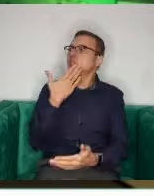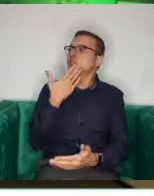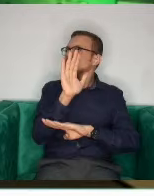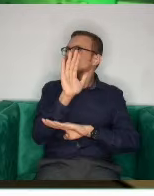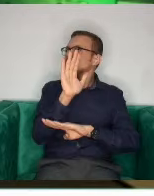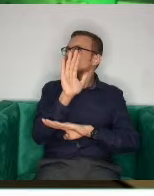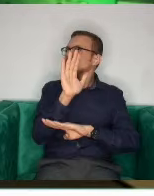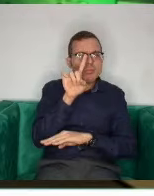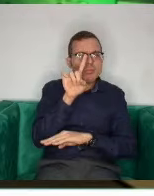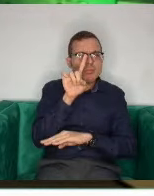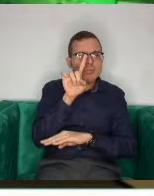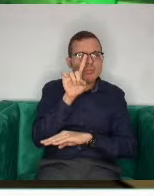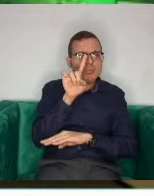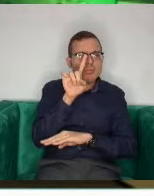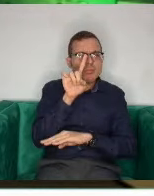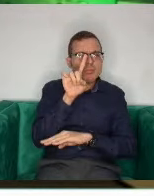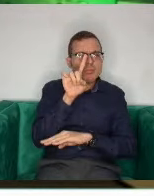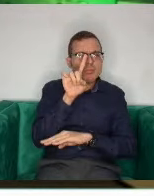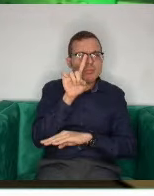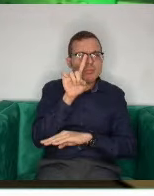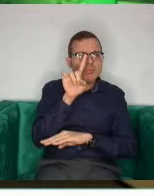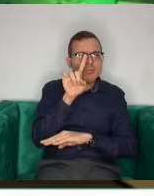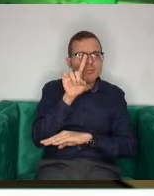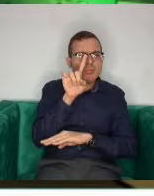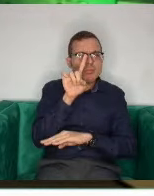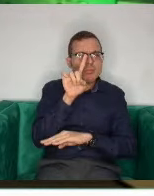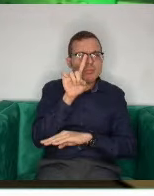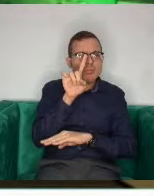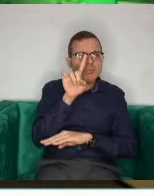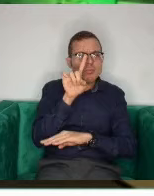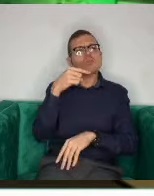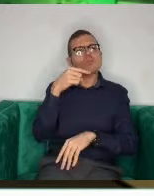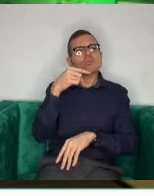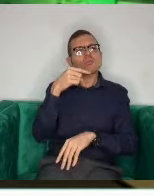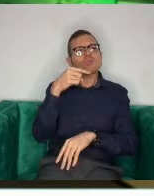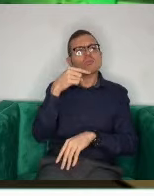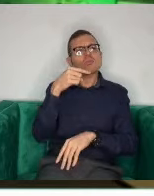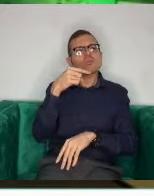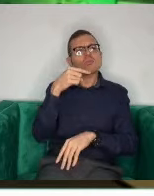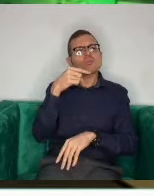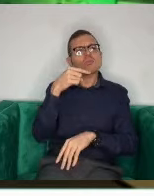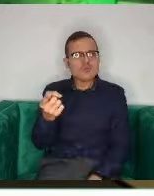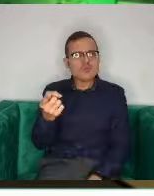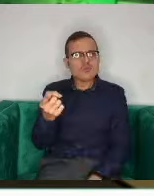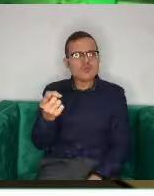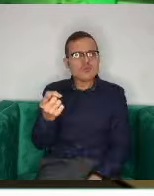que depende del peso, la estatura, etcétera, pero